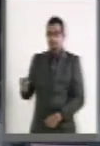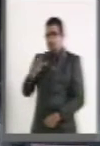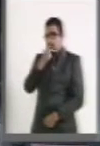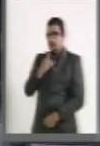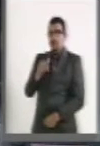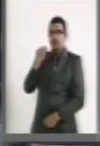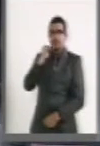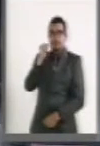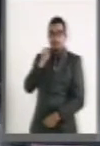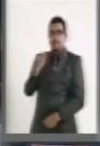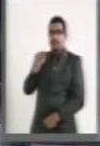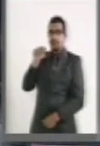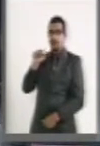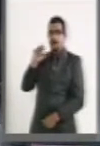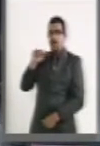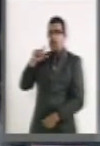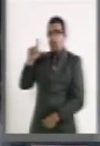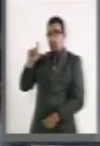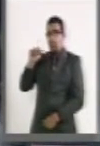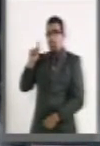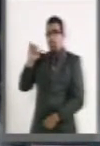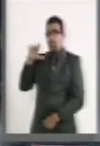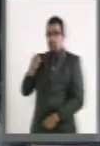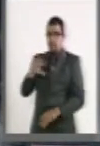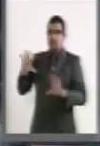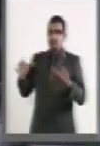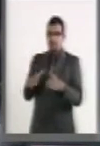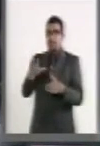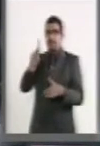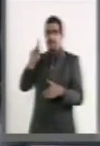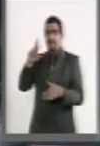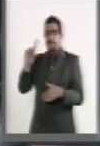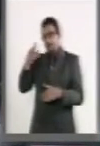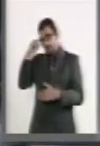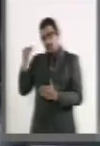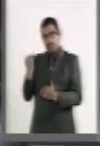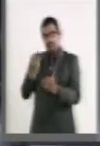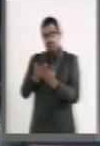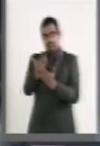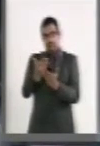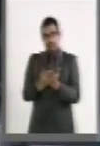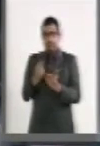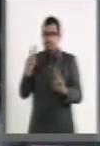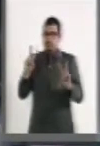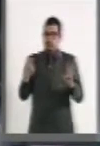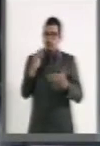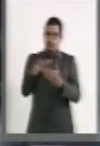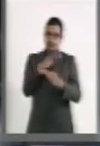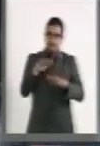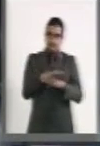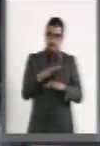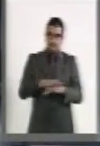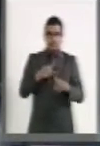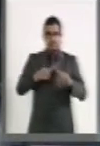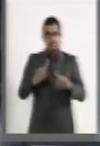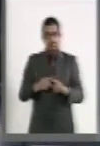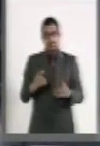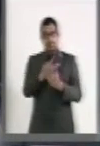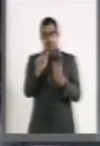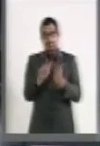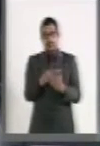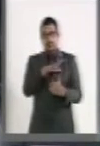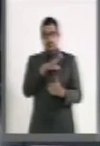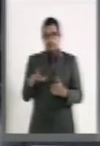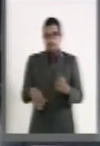Morón Orozco, del Grupo Parlamentario del Partido de la Revolución Democrática, para presentar un proyecto de decreto por el que se reforman y adicionan diversas disposiciones de la Ley